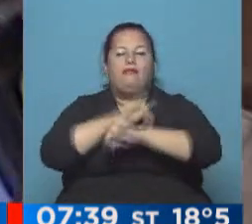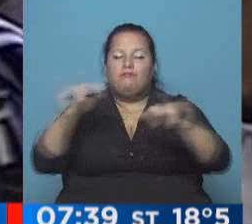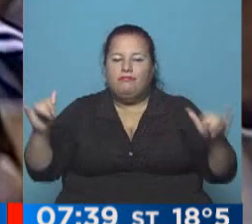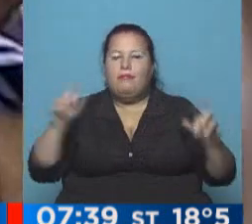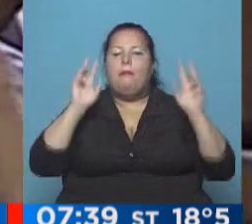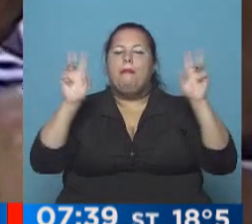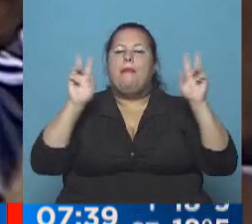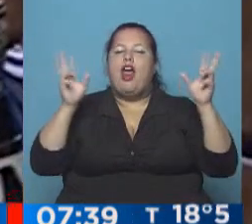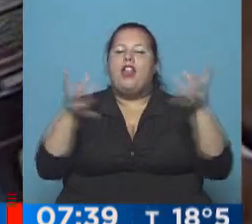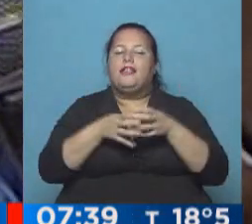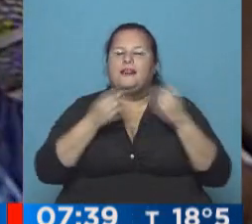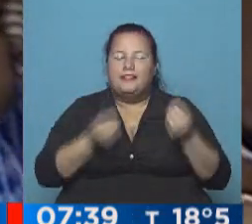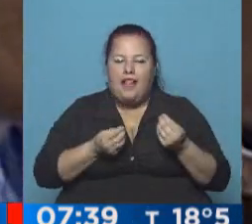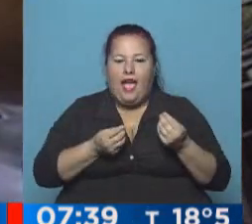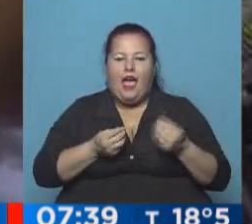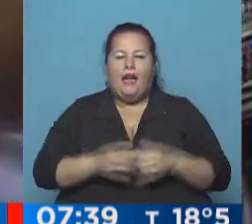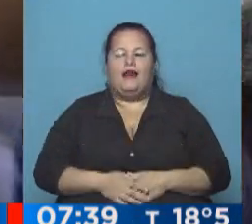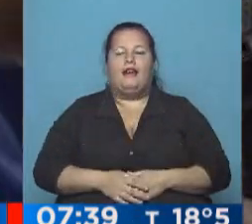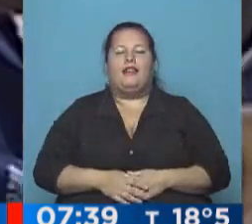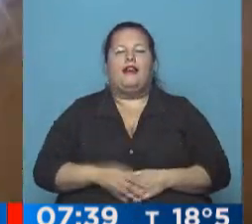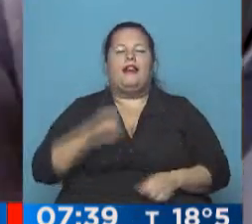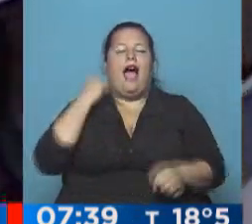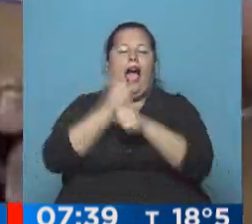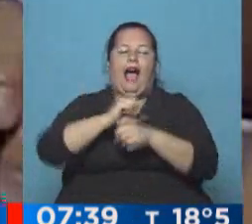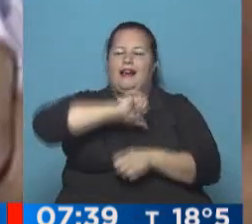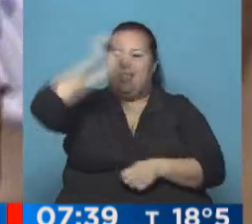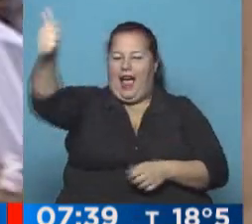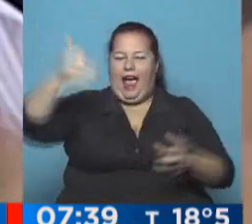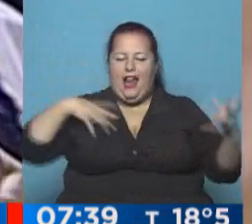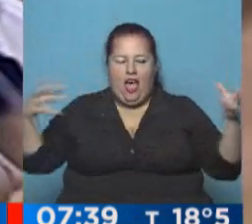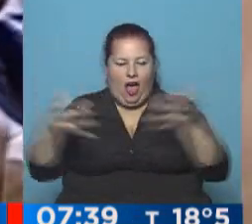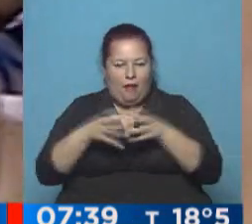los peronistas hasta la victoria